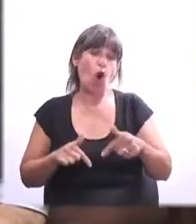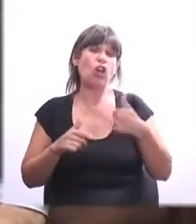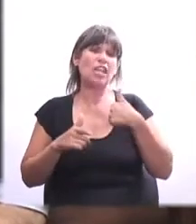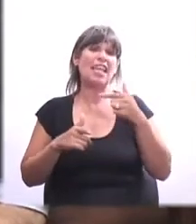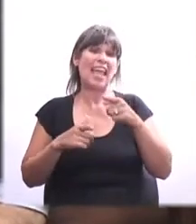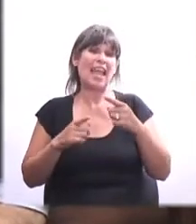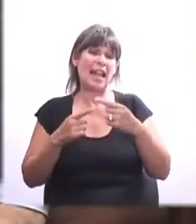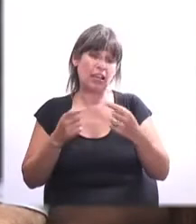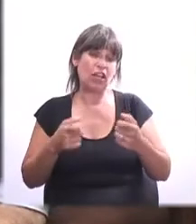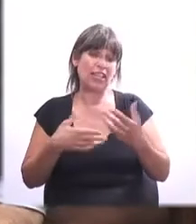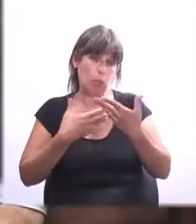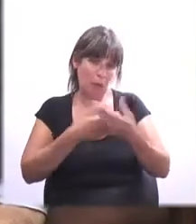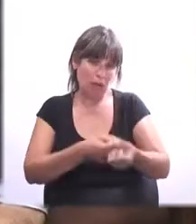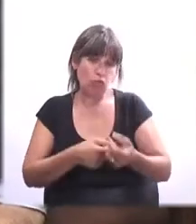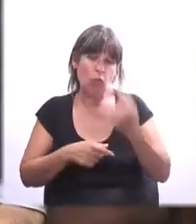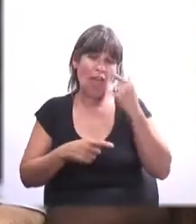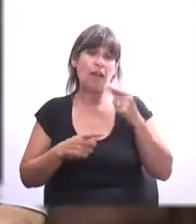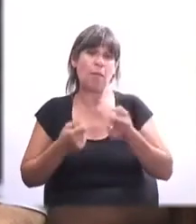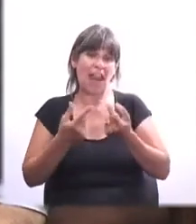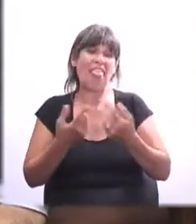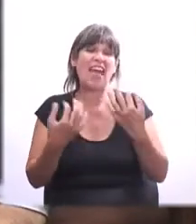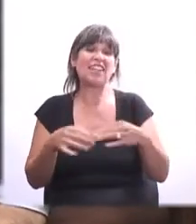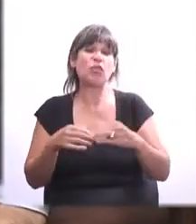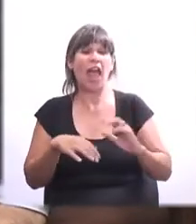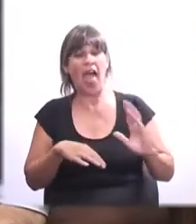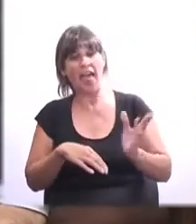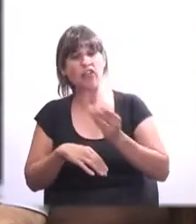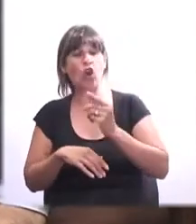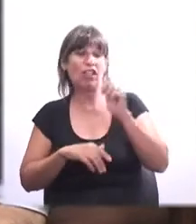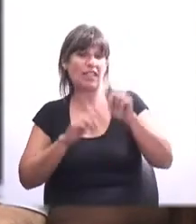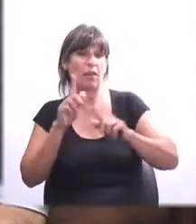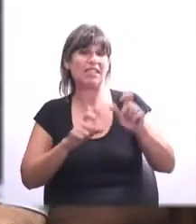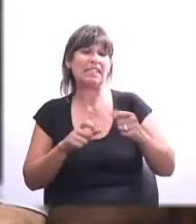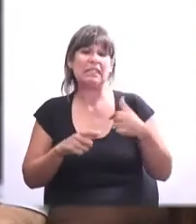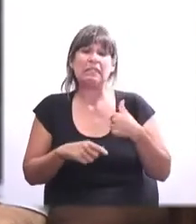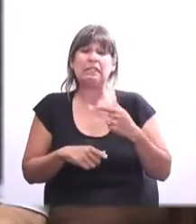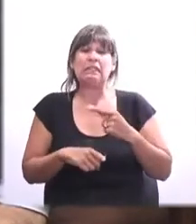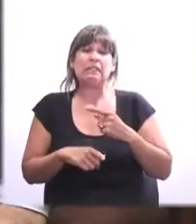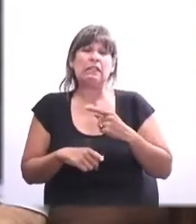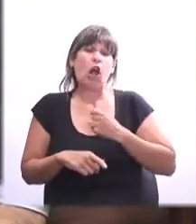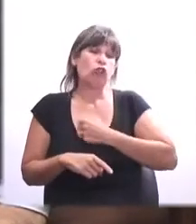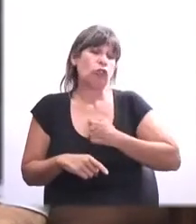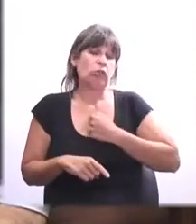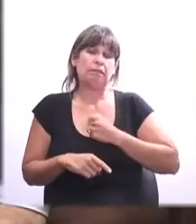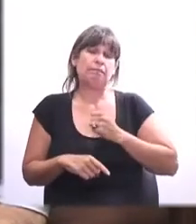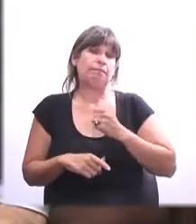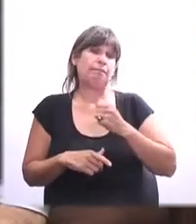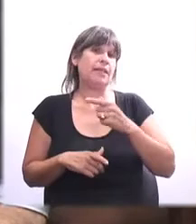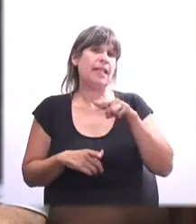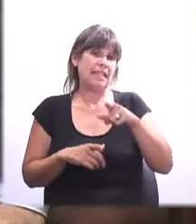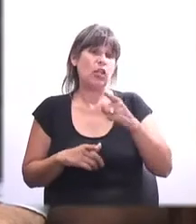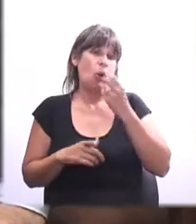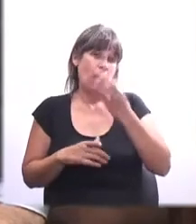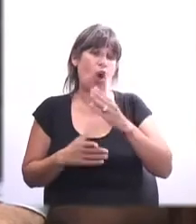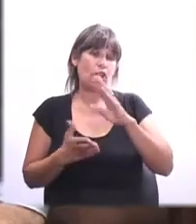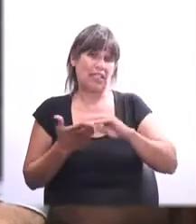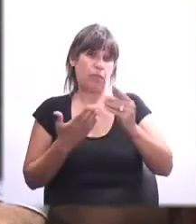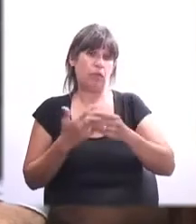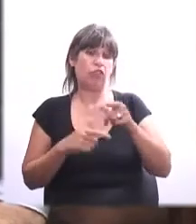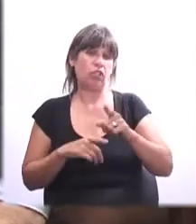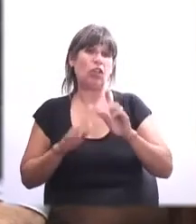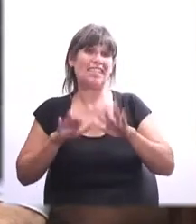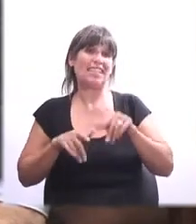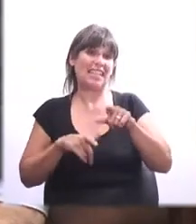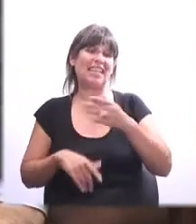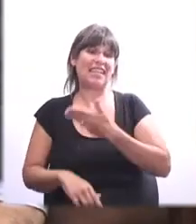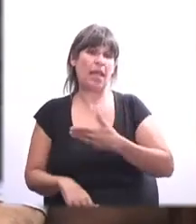para poder generar una garantía a todas estas personas que estaban en la barra con el dolor en el alma, lo mejor es este proyecto. Así que,